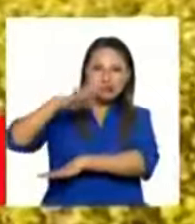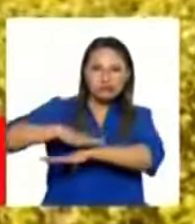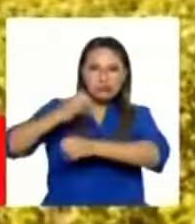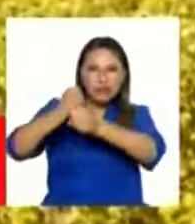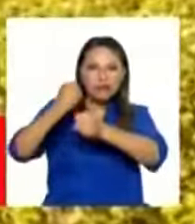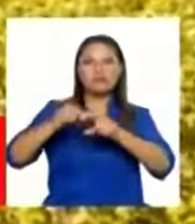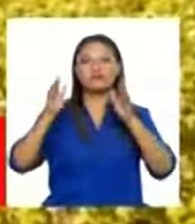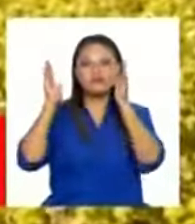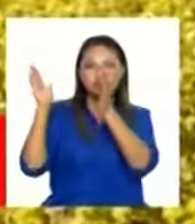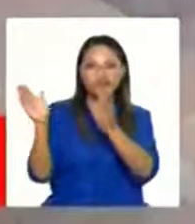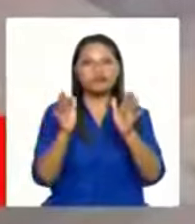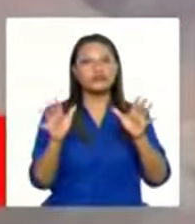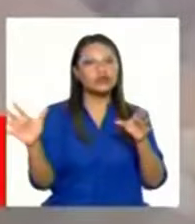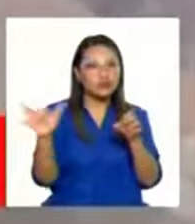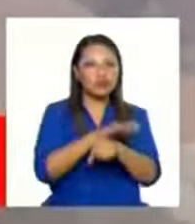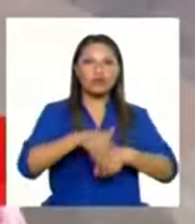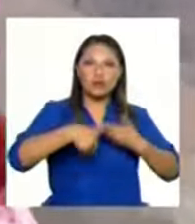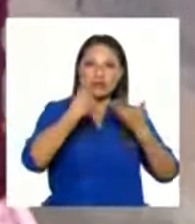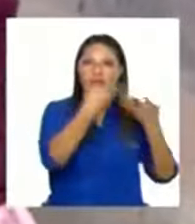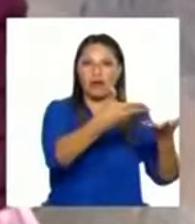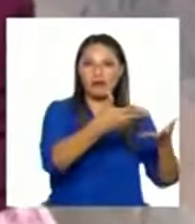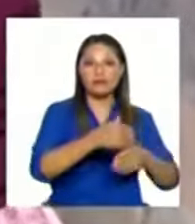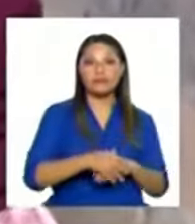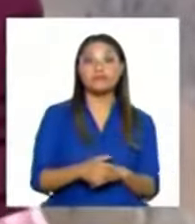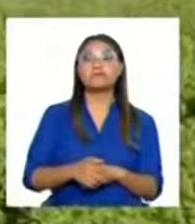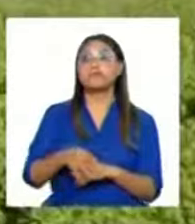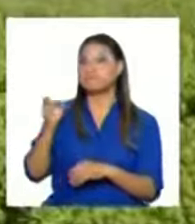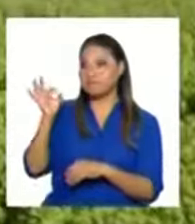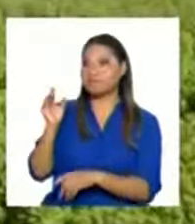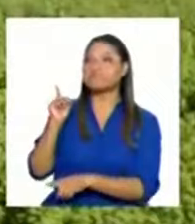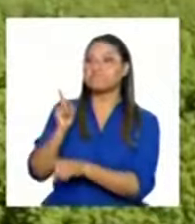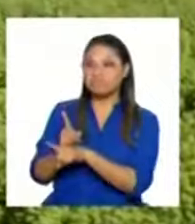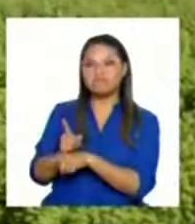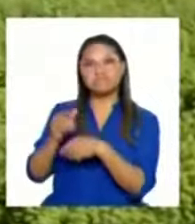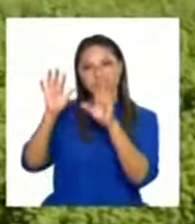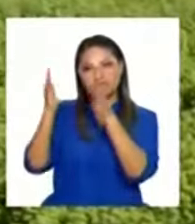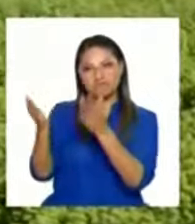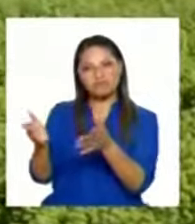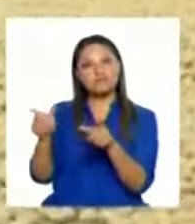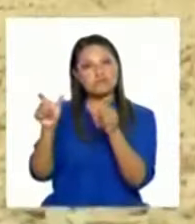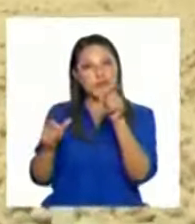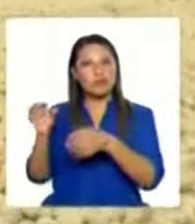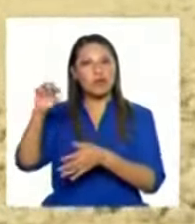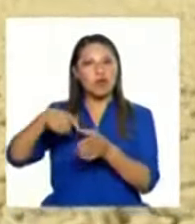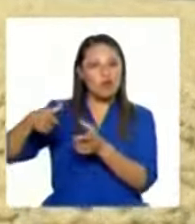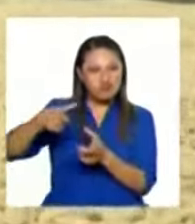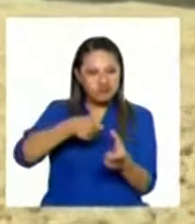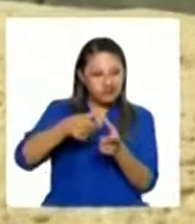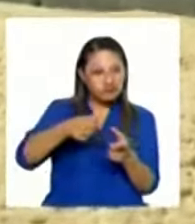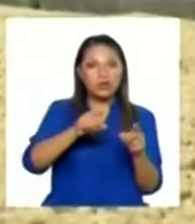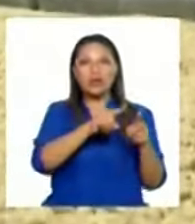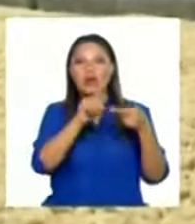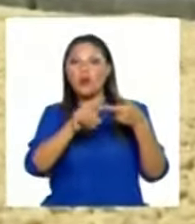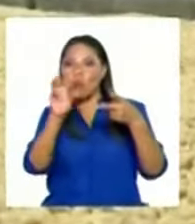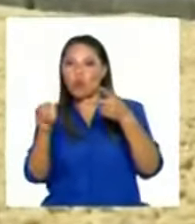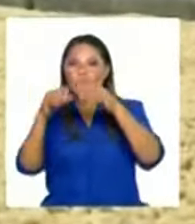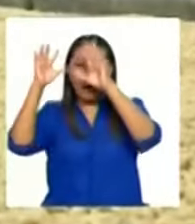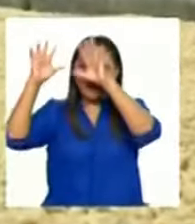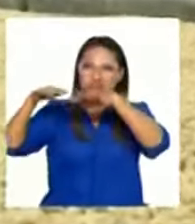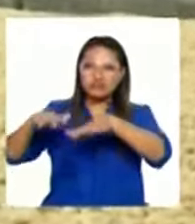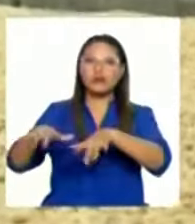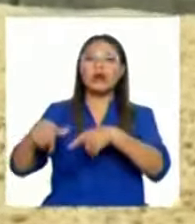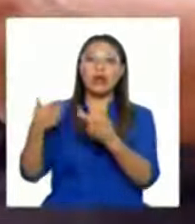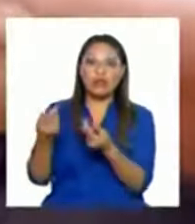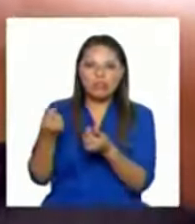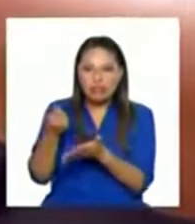de este periodo. Fue una decisión acertada, ¿verdad? Primero con los fertilizantes, luego con el fenómeno El